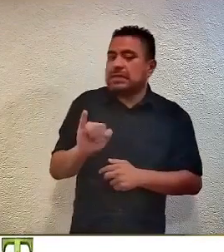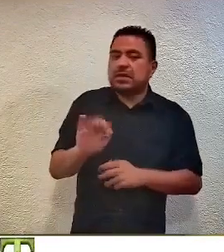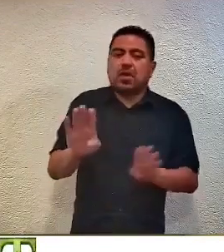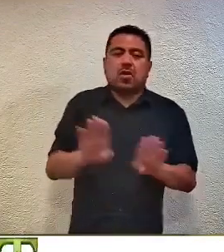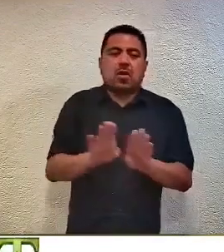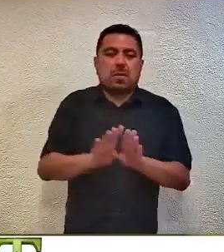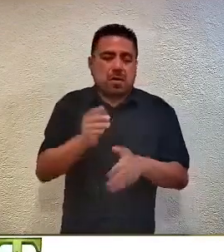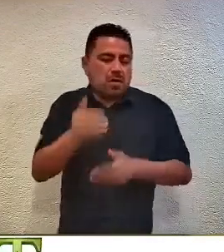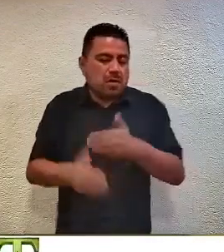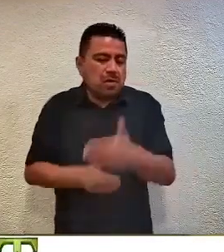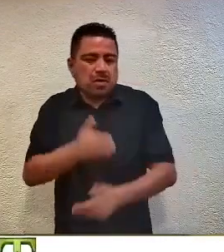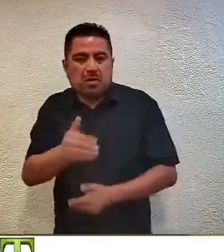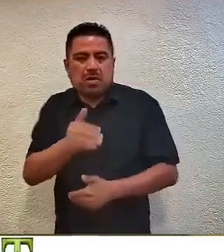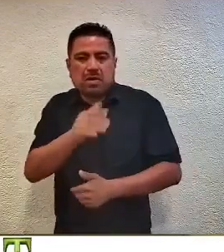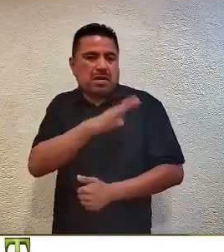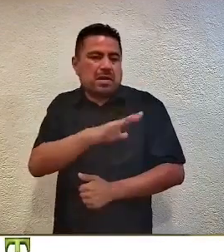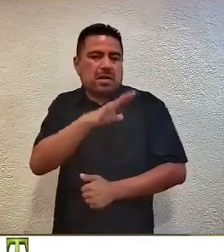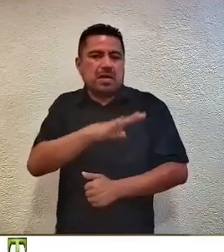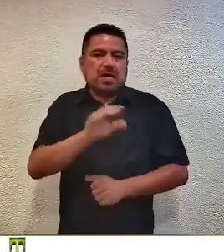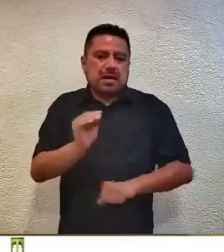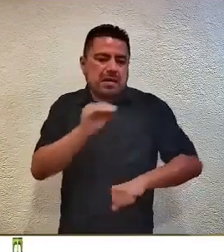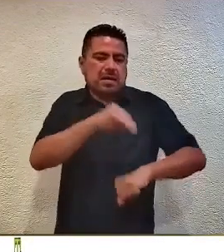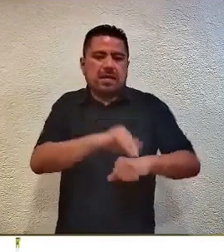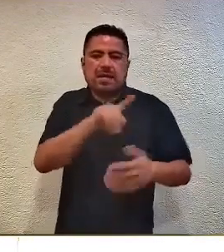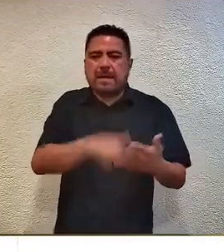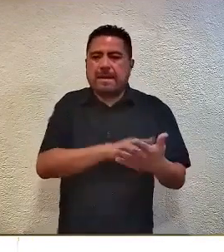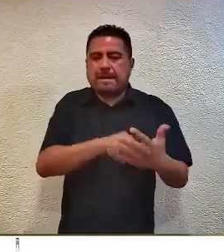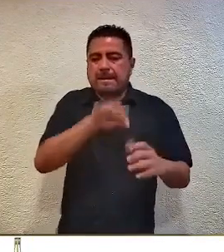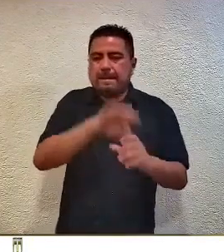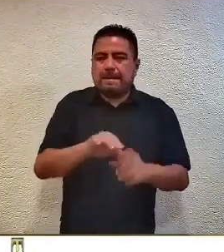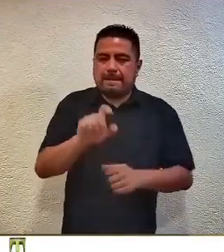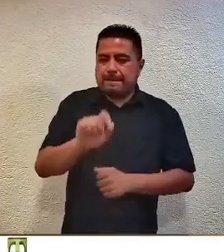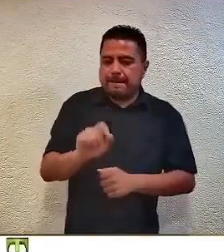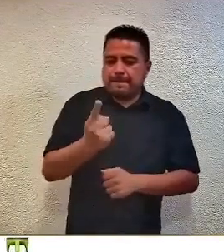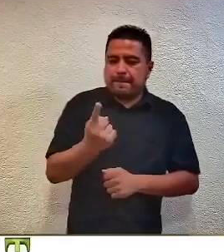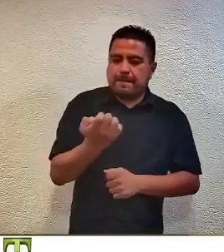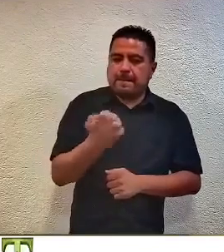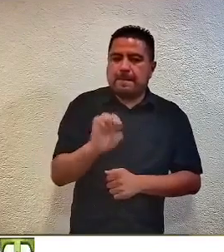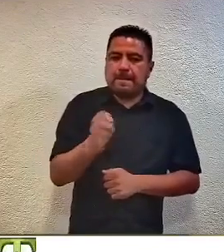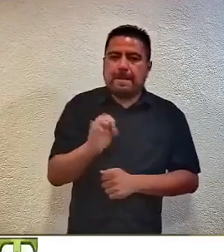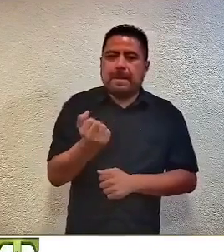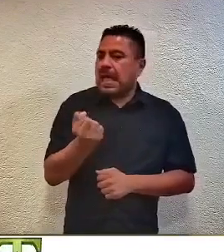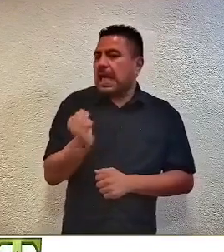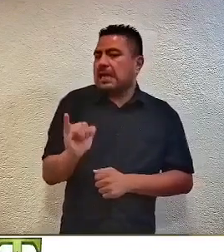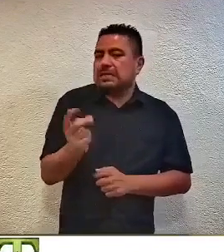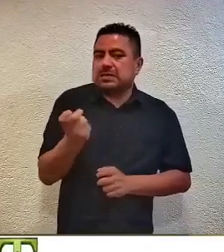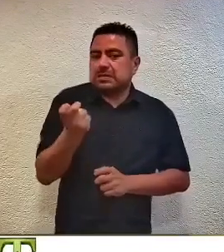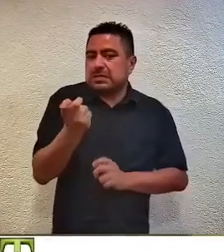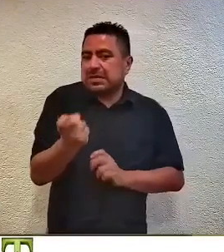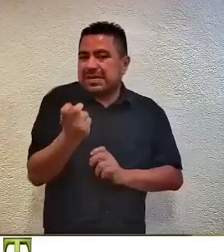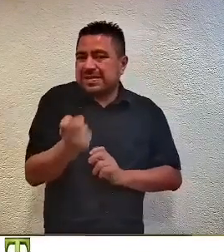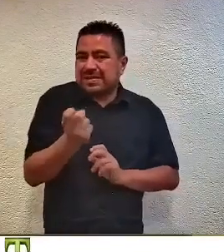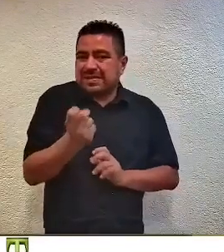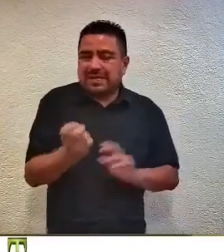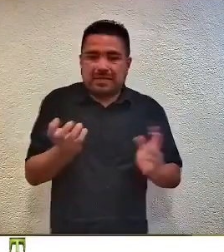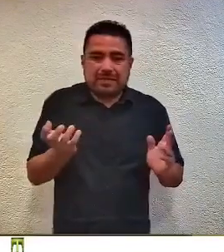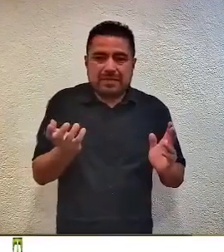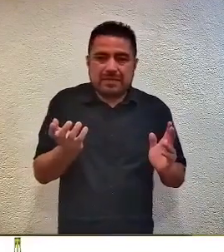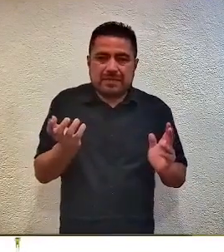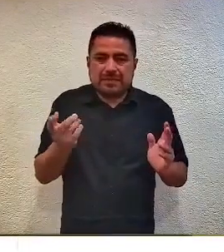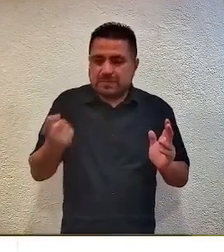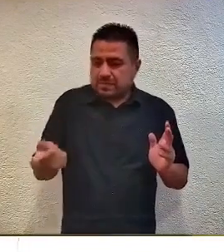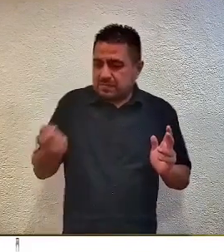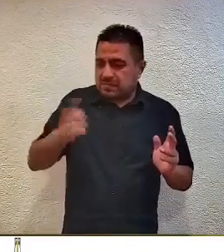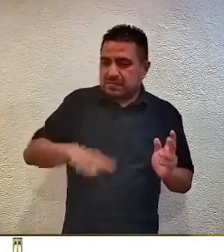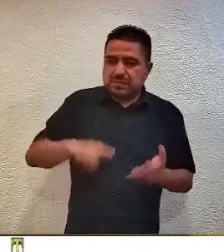etapa se negaron a convocar la elección del 21 de enero. Son argumentos, mandatos